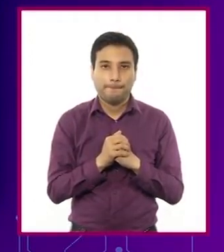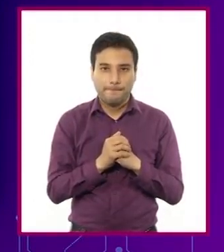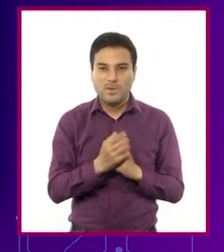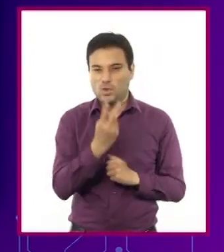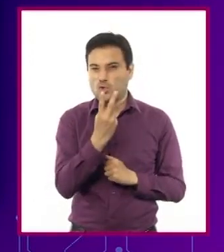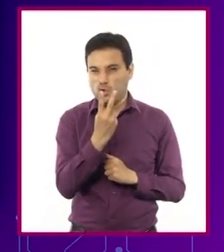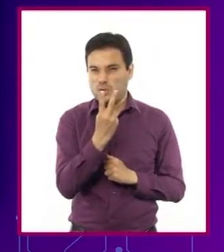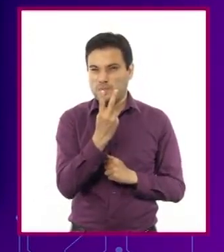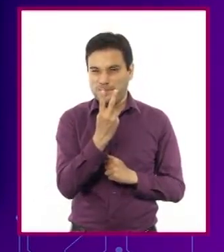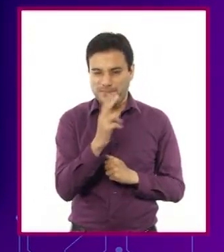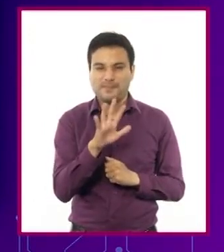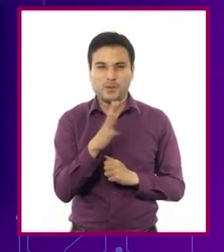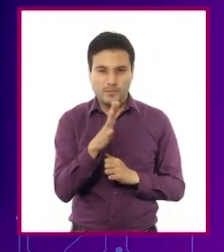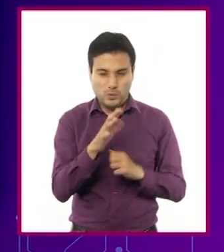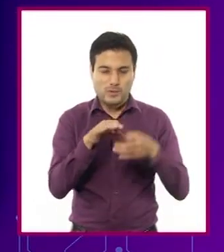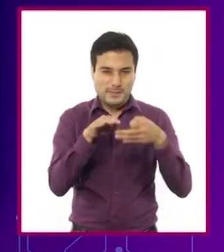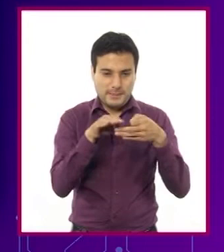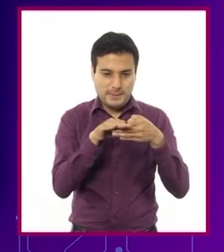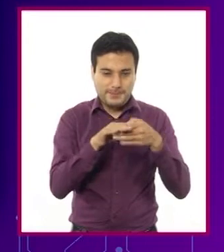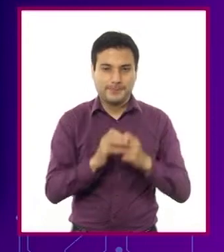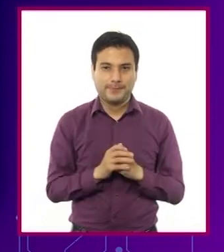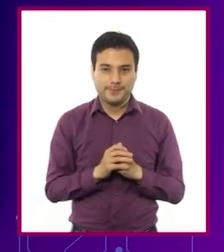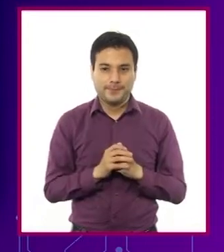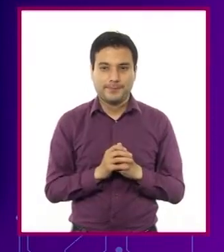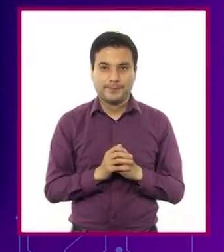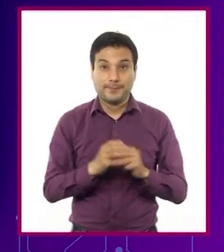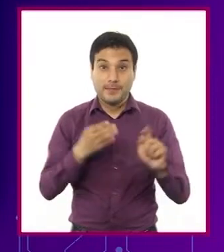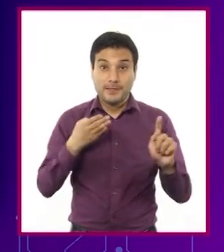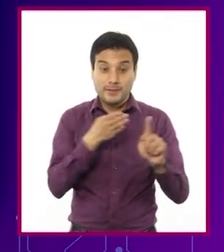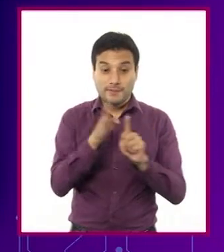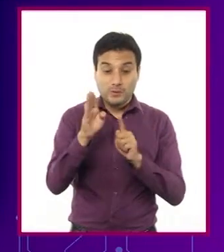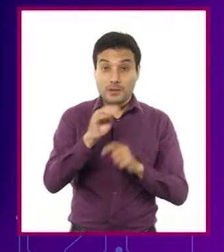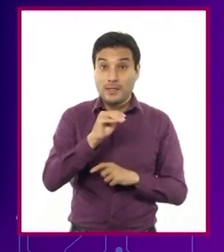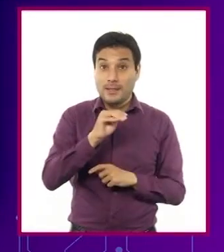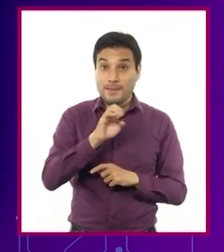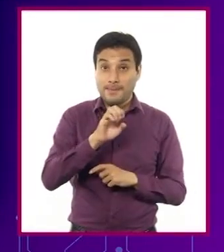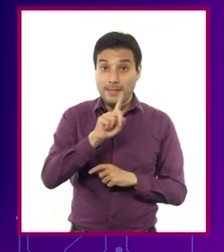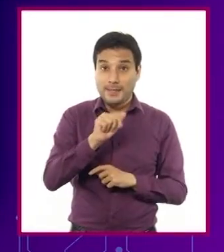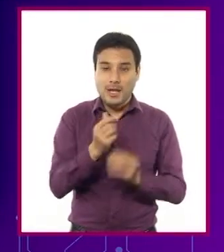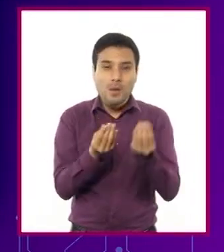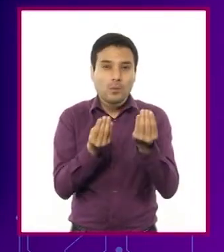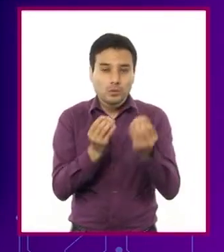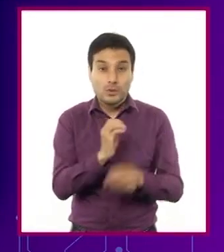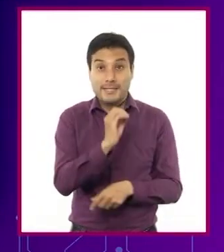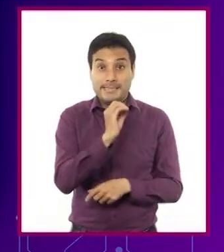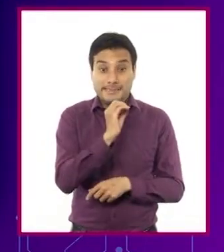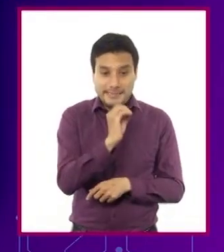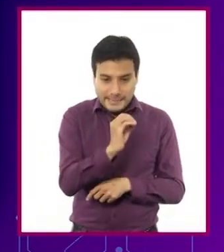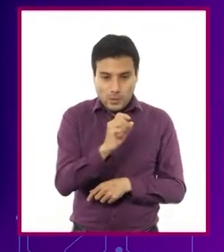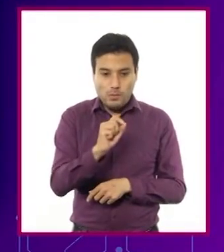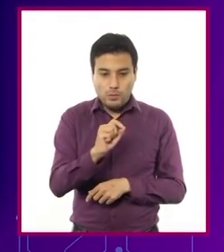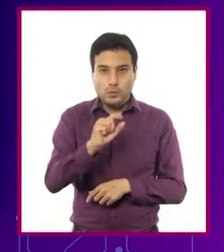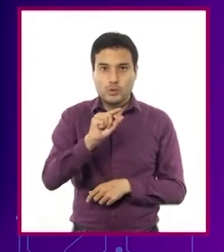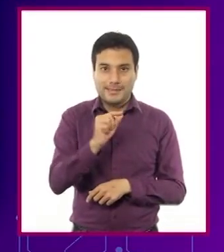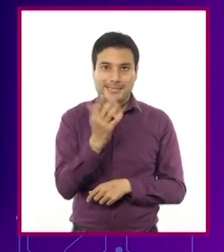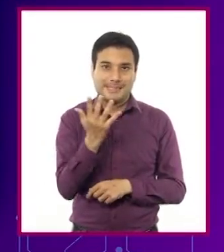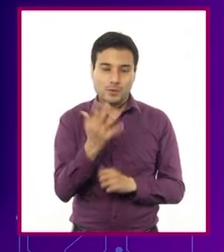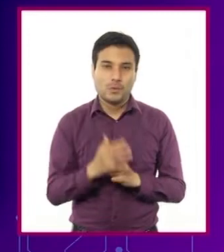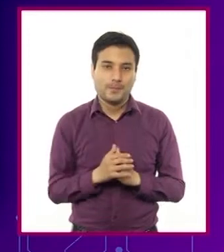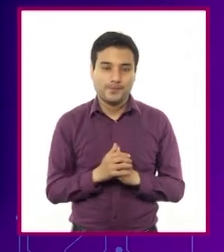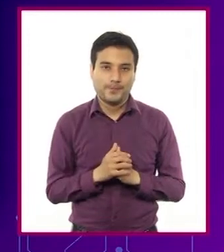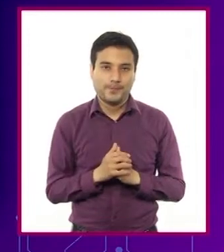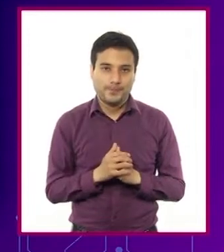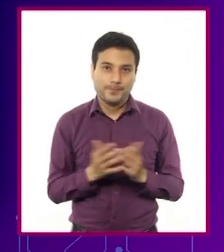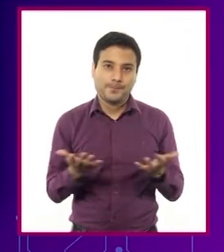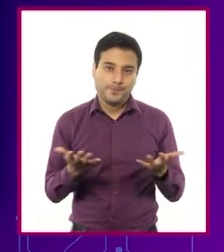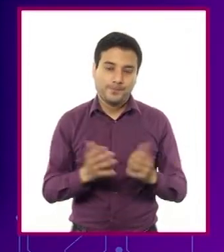2. Además, su desviación media es alta, con 0.75, aunque tenga un